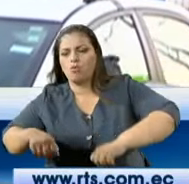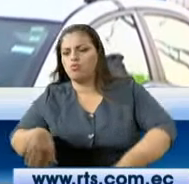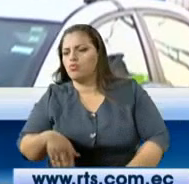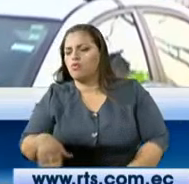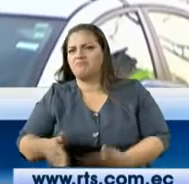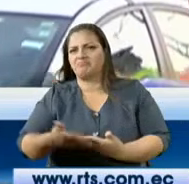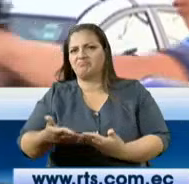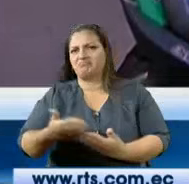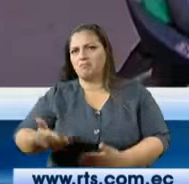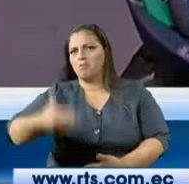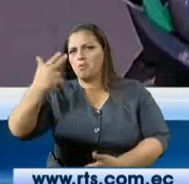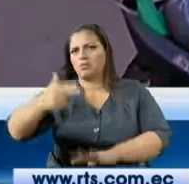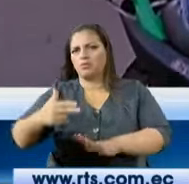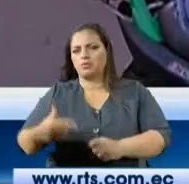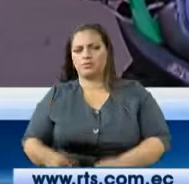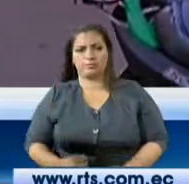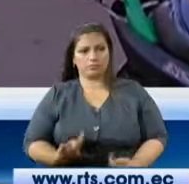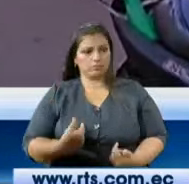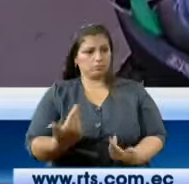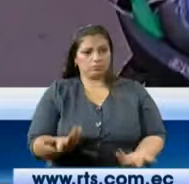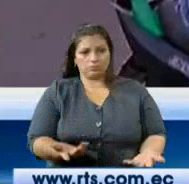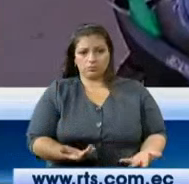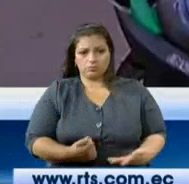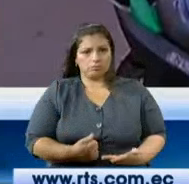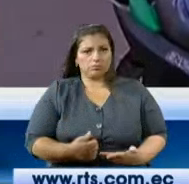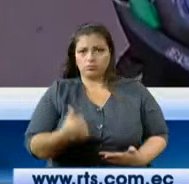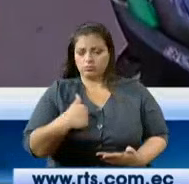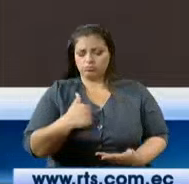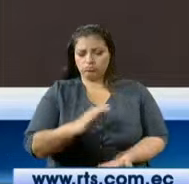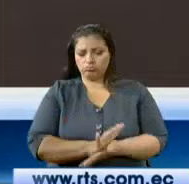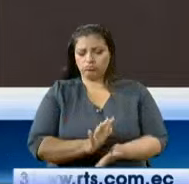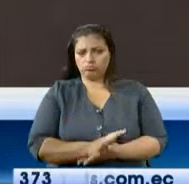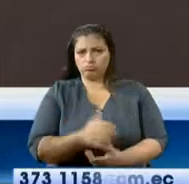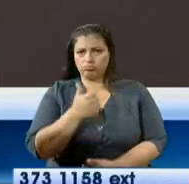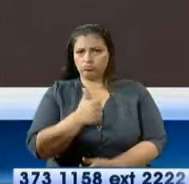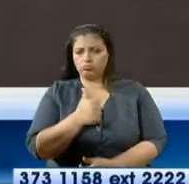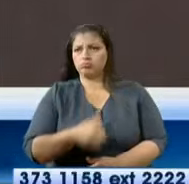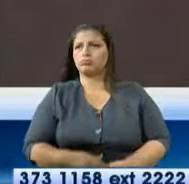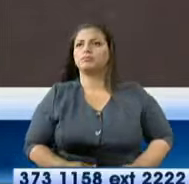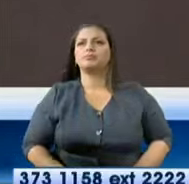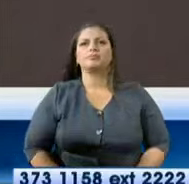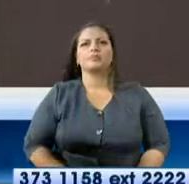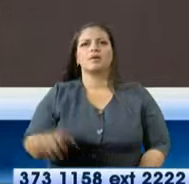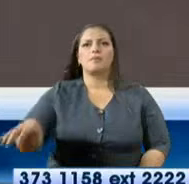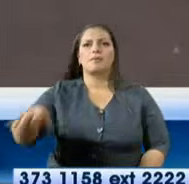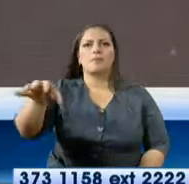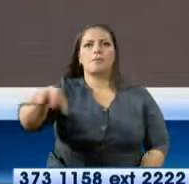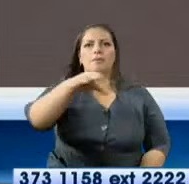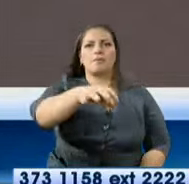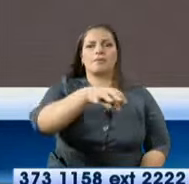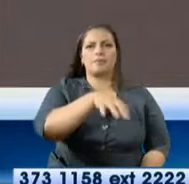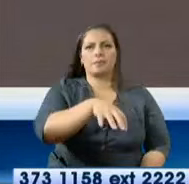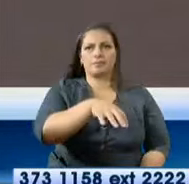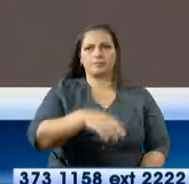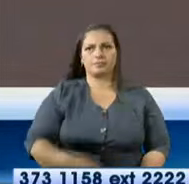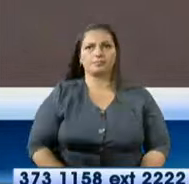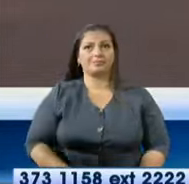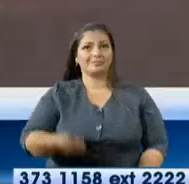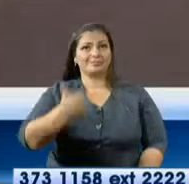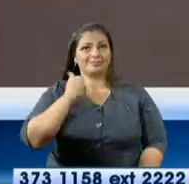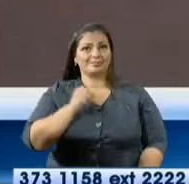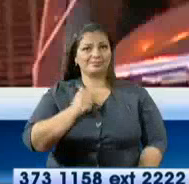por qué temer nada, ¿no? Para las autoridades policiales estas acciones se repetirán en distintos puntos. En esta ocasión fue en el sector denominado La Pradera,